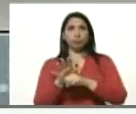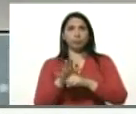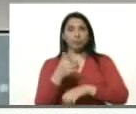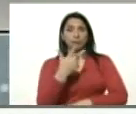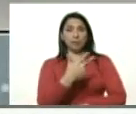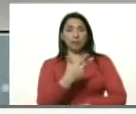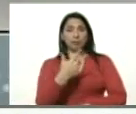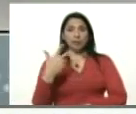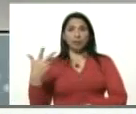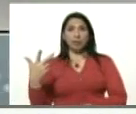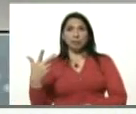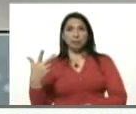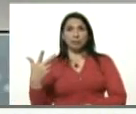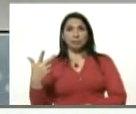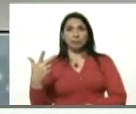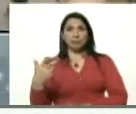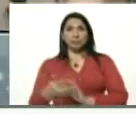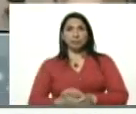33 casos